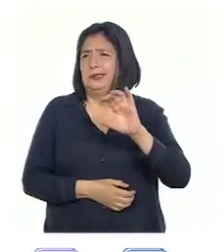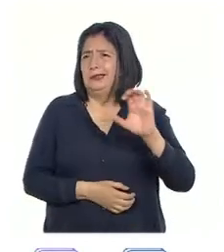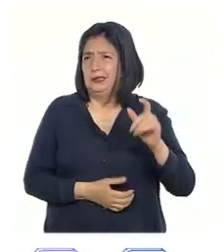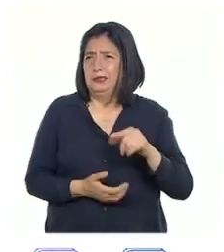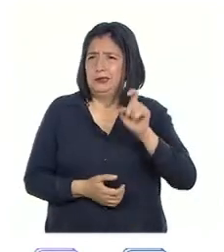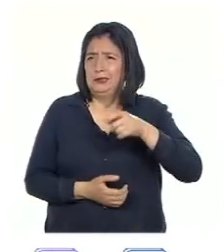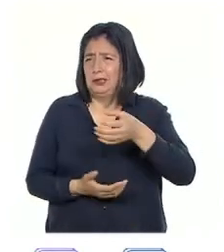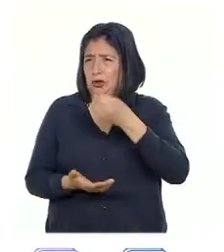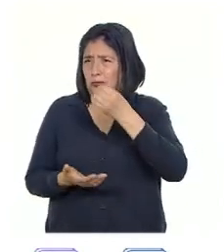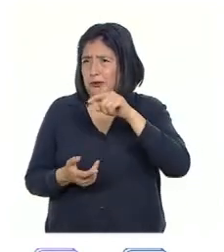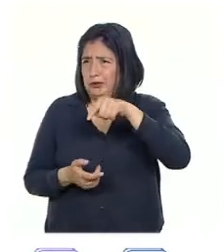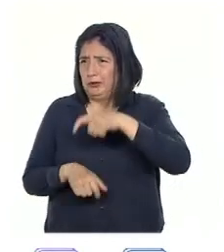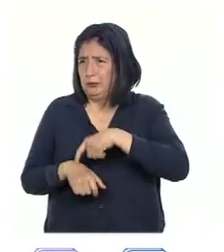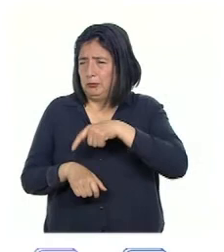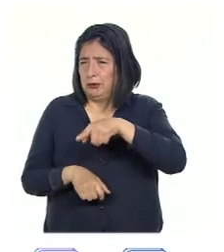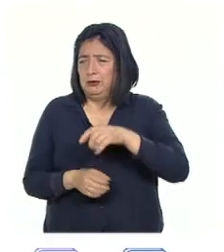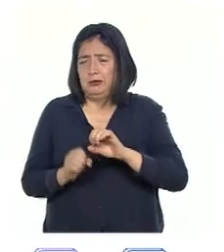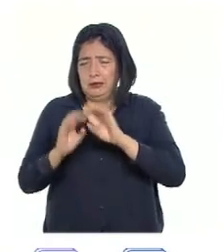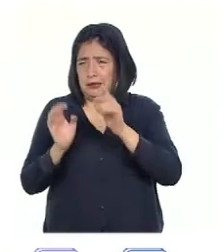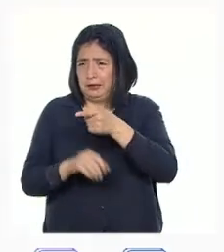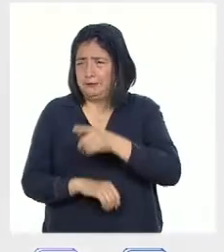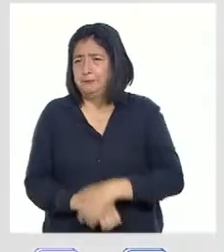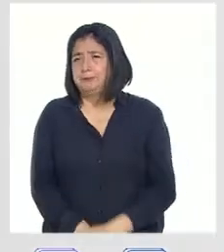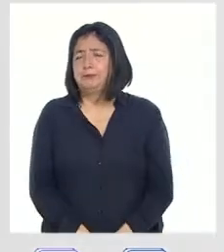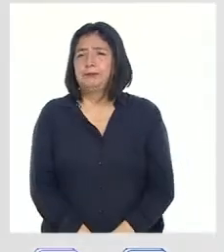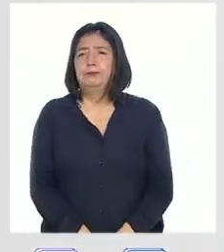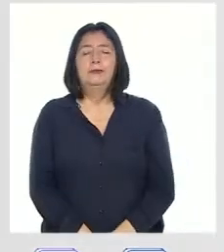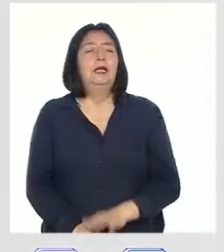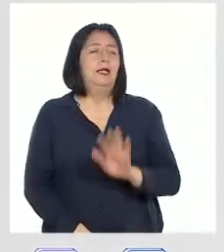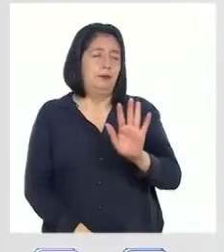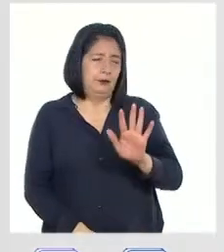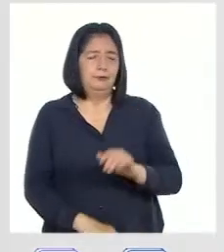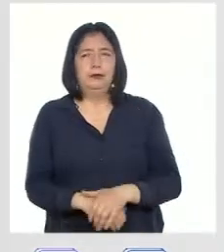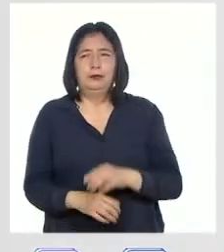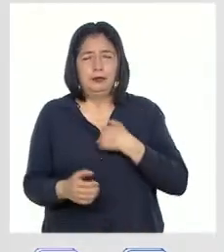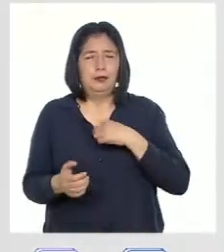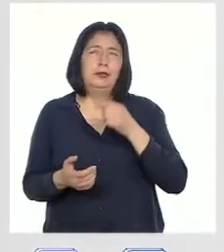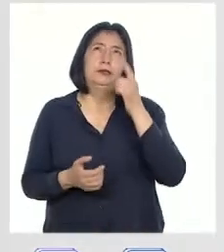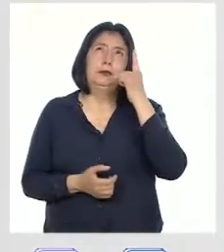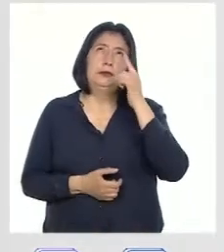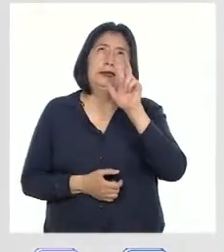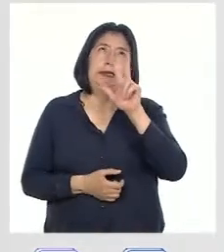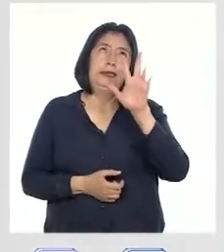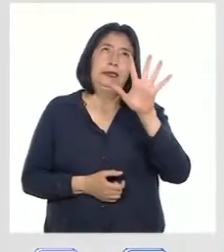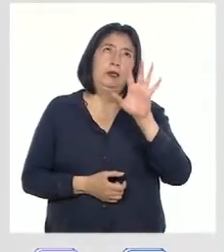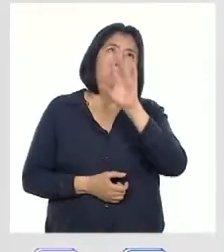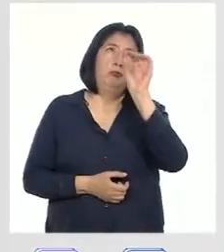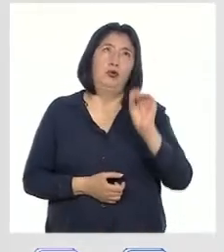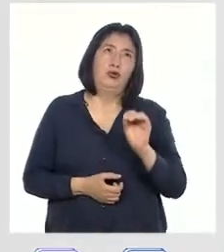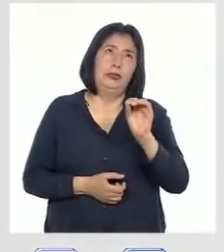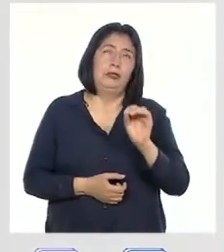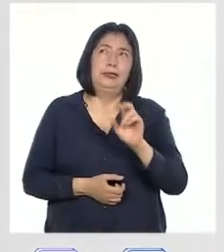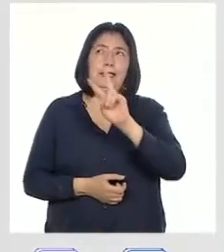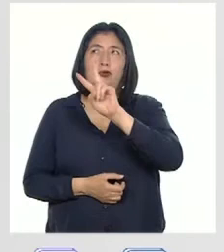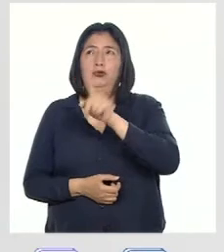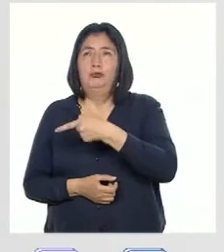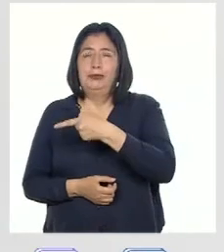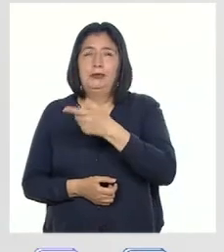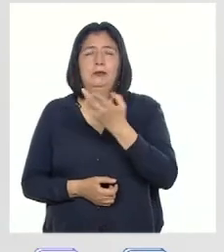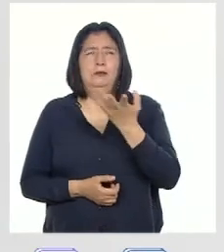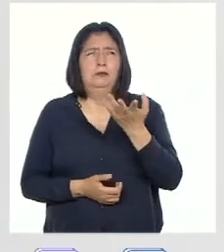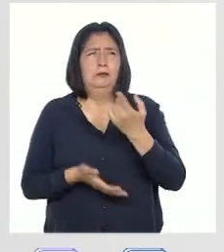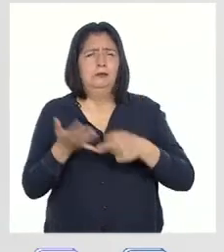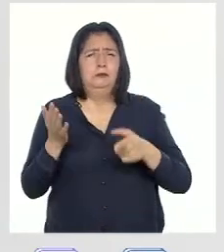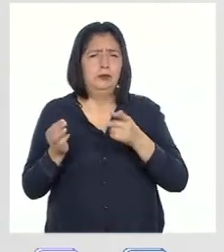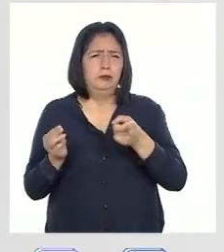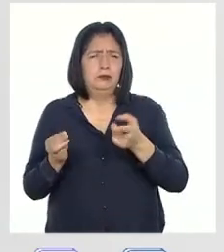kilocalorías debería consumir en este momento del día? A ver, hay que calcular el 35% de 2000, pero